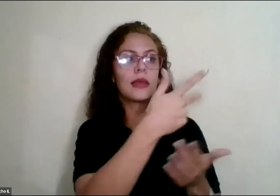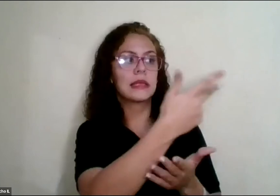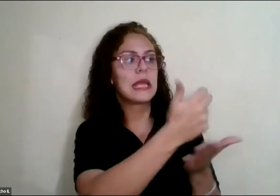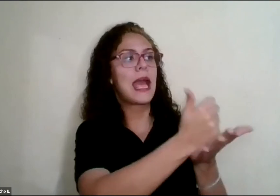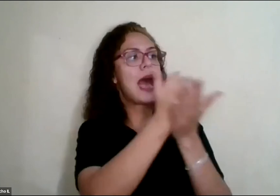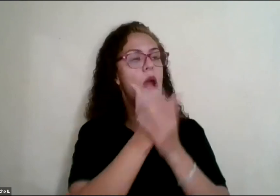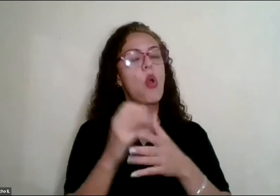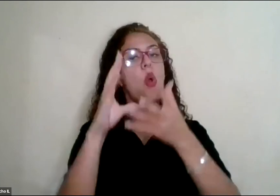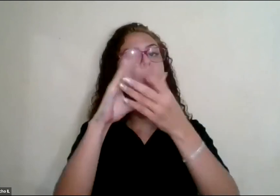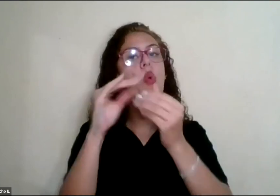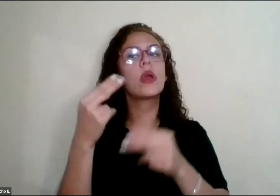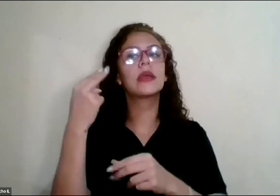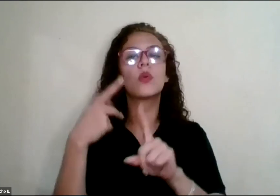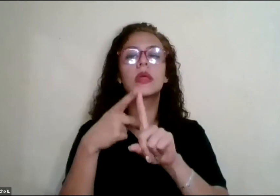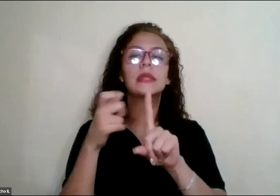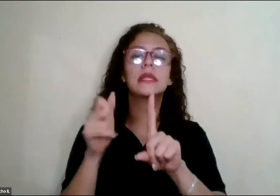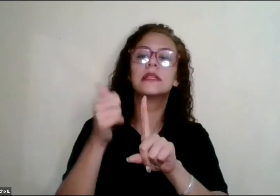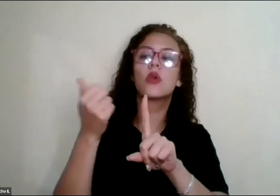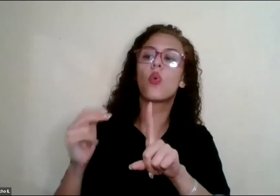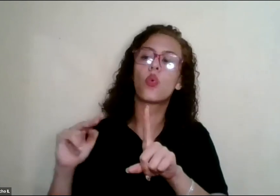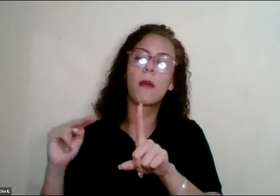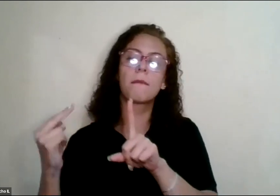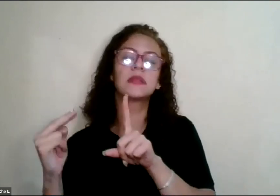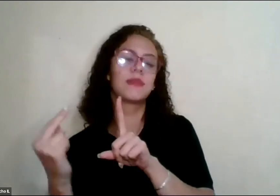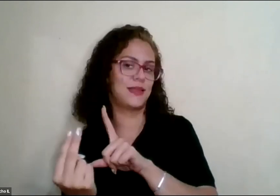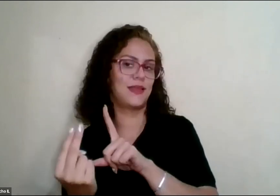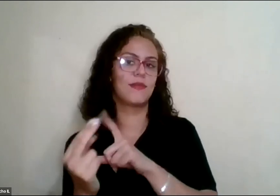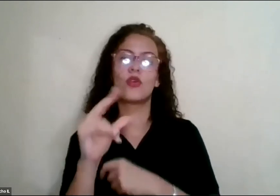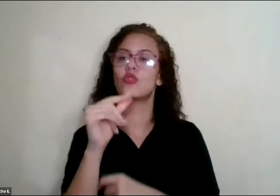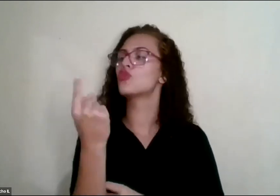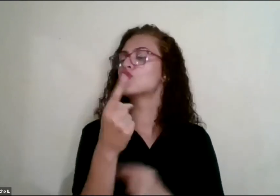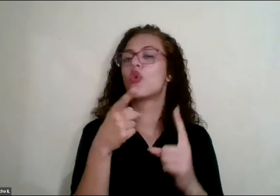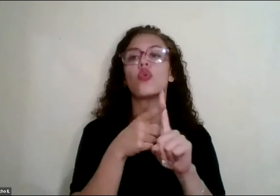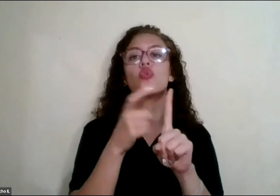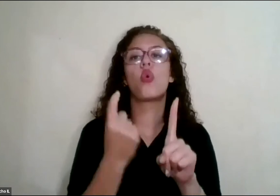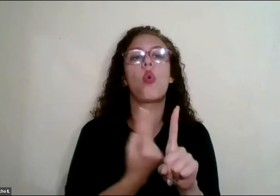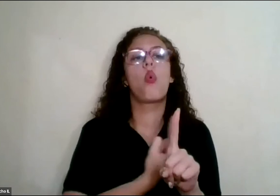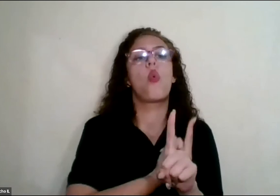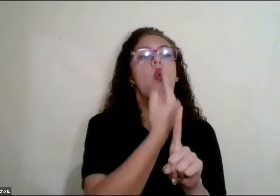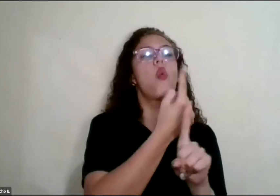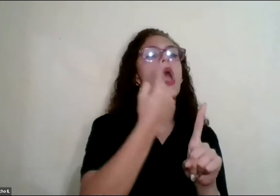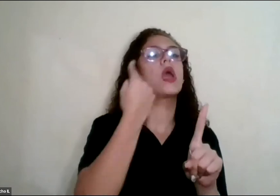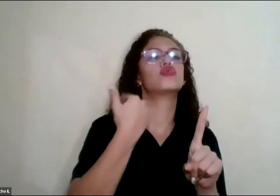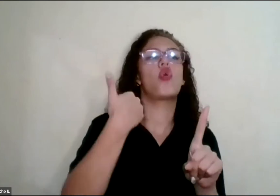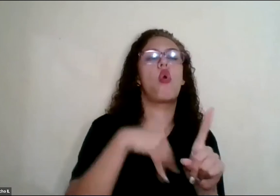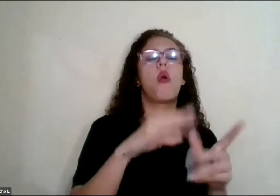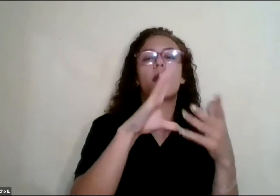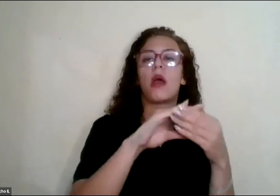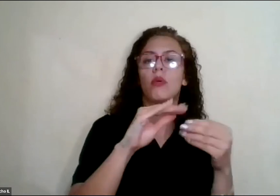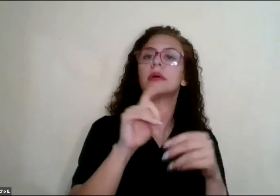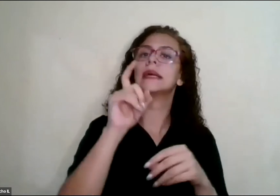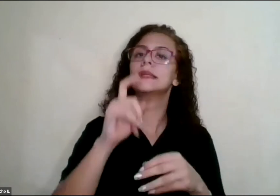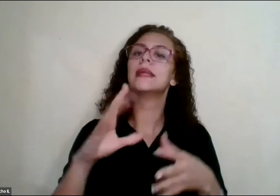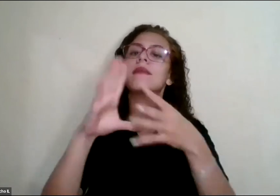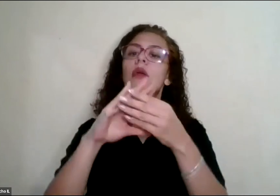la historia desde otros lugares, ¿verdad?, no solo desde una única historia, ¿verdad?, tenemos que contar